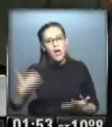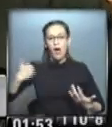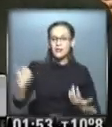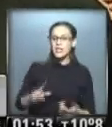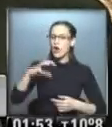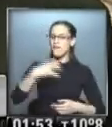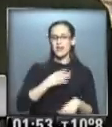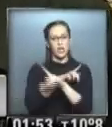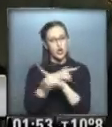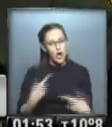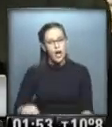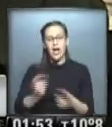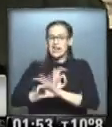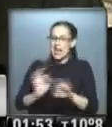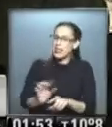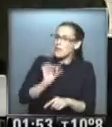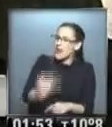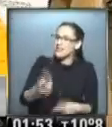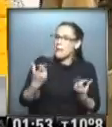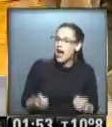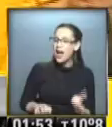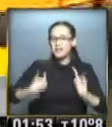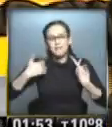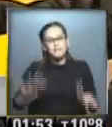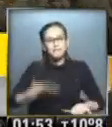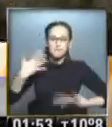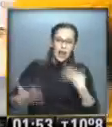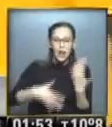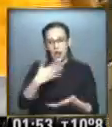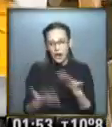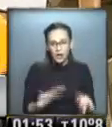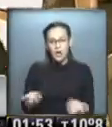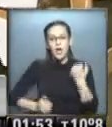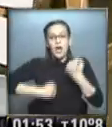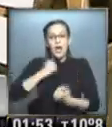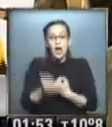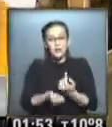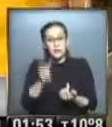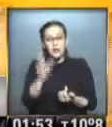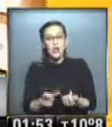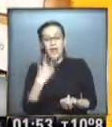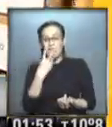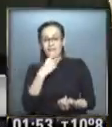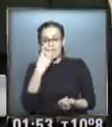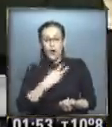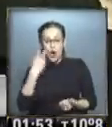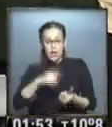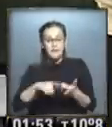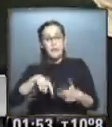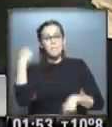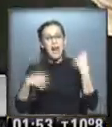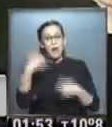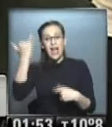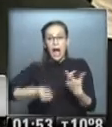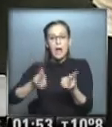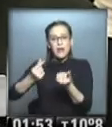no es confiable, que nadie le presta plata, que pa. Hasta los bolivianos y paraguayos consiguen plata, ajá,